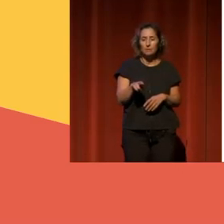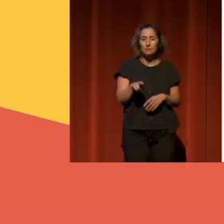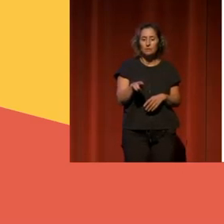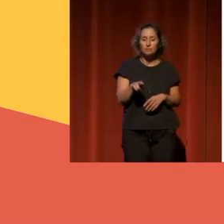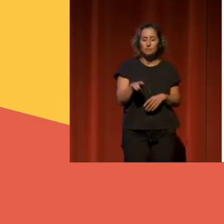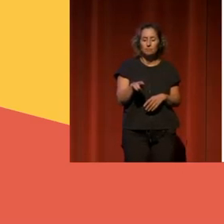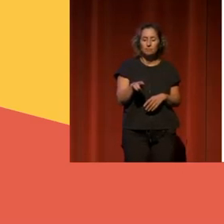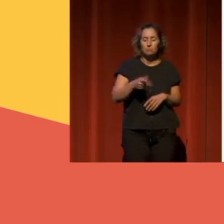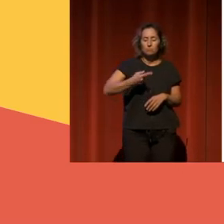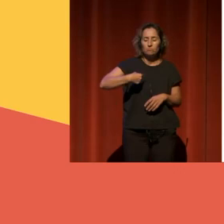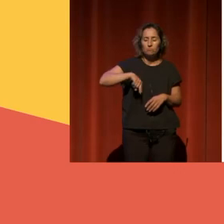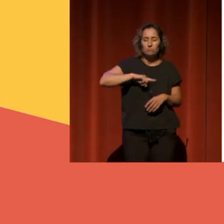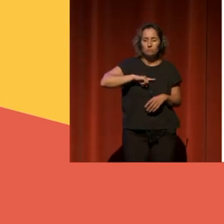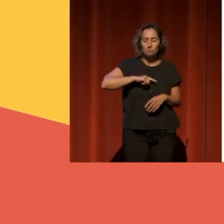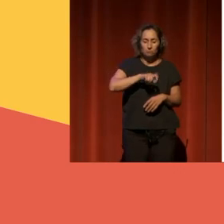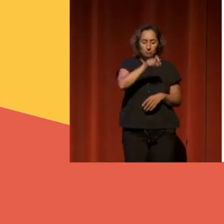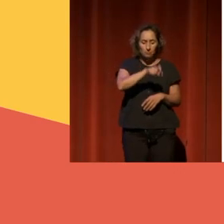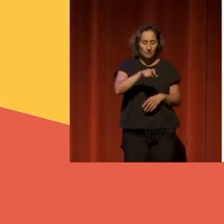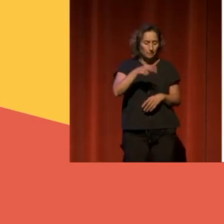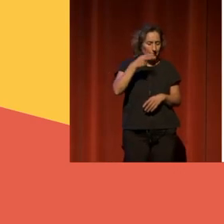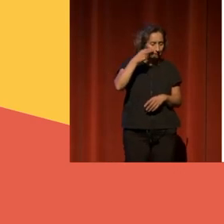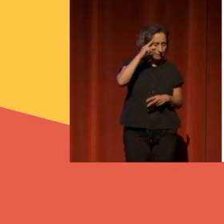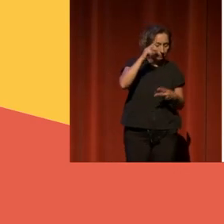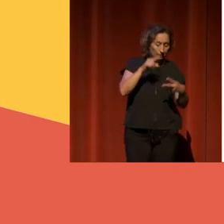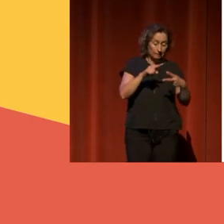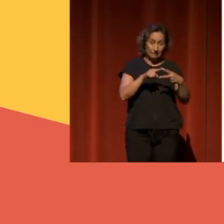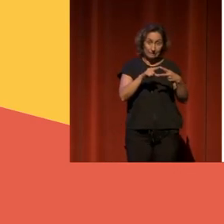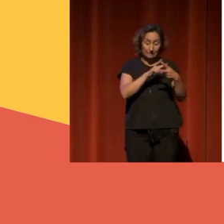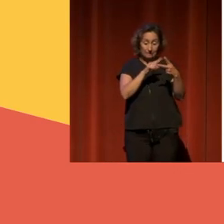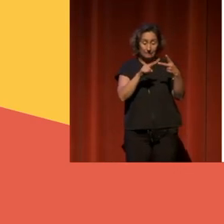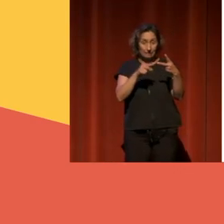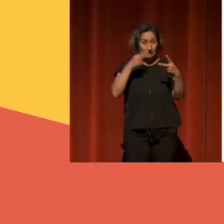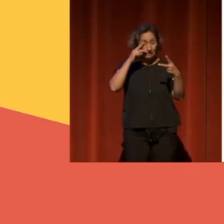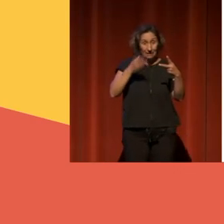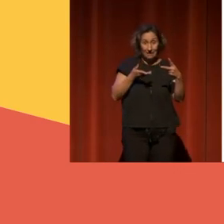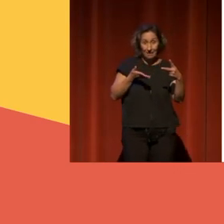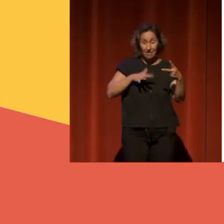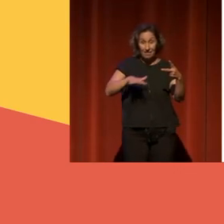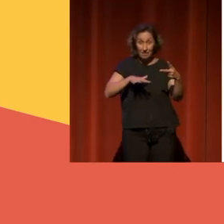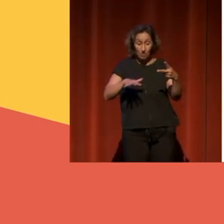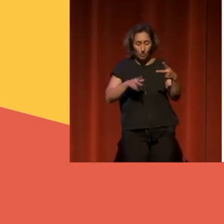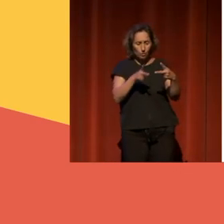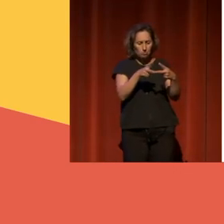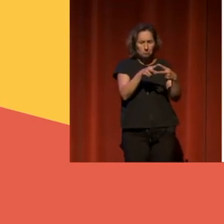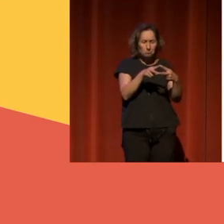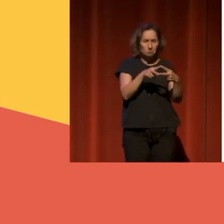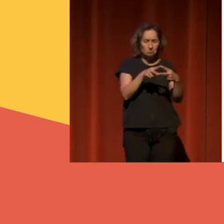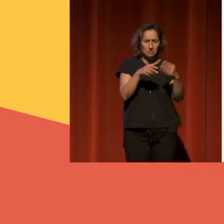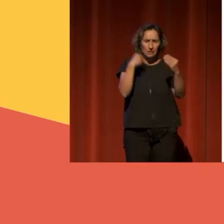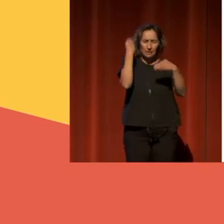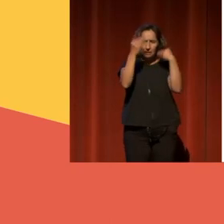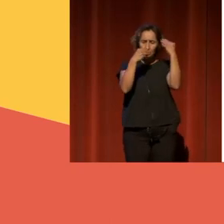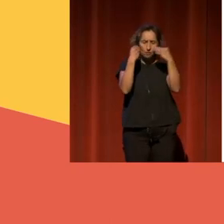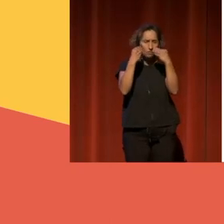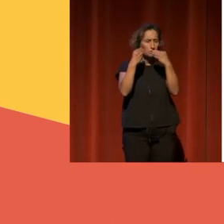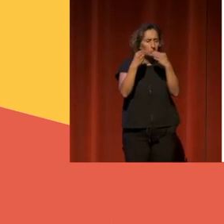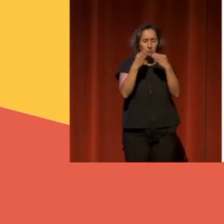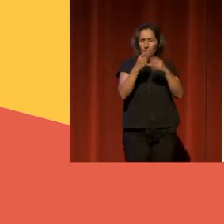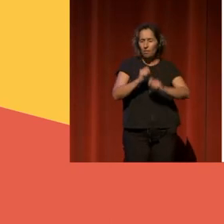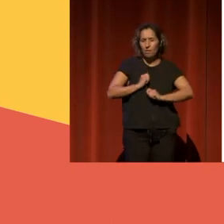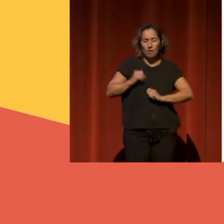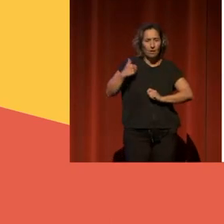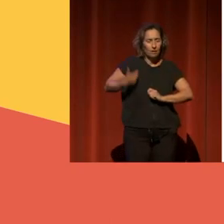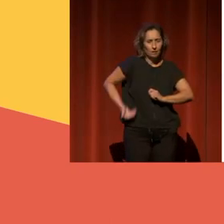de las reflexiones de las personas expertas con los dinamizadores de los clubs de lectura, porque se ha obtenido un conocimiento muy